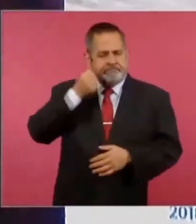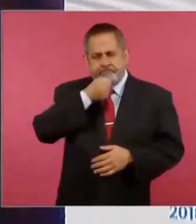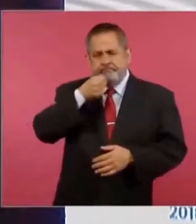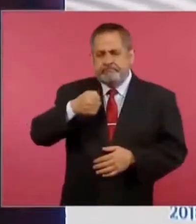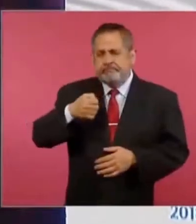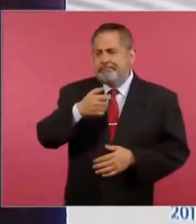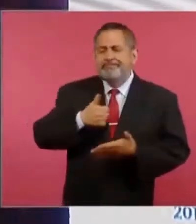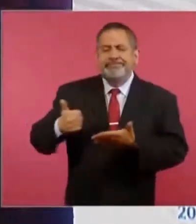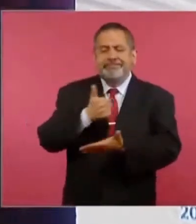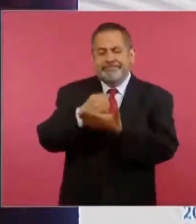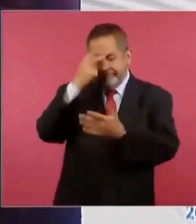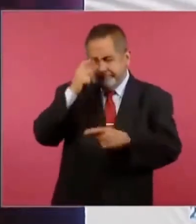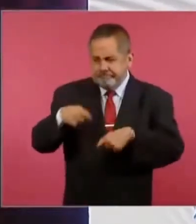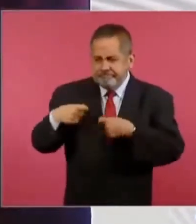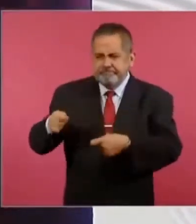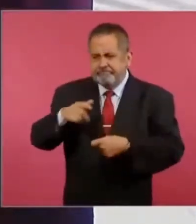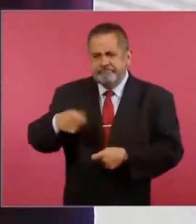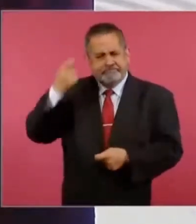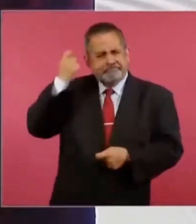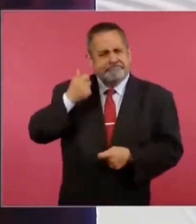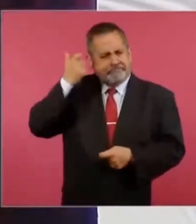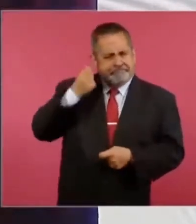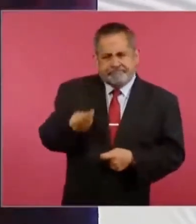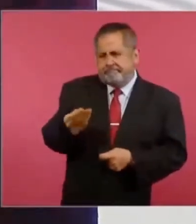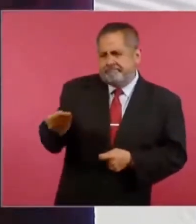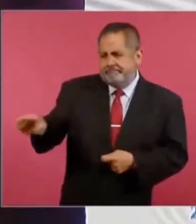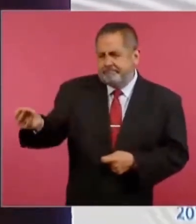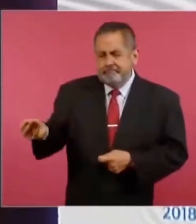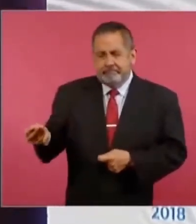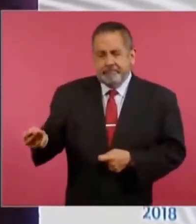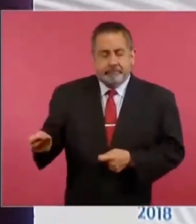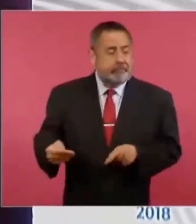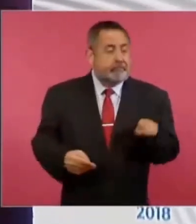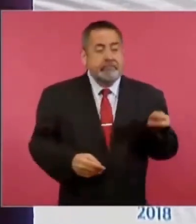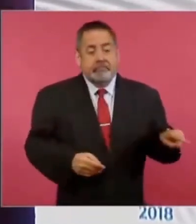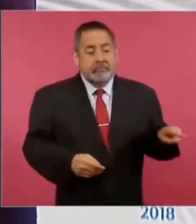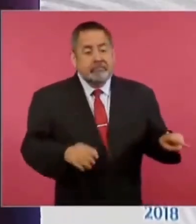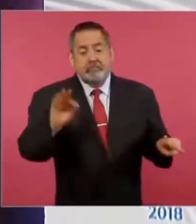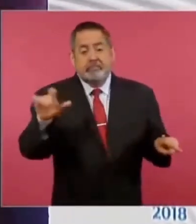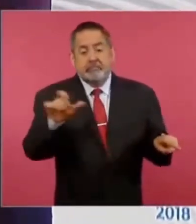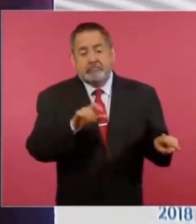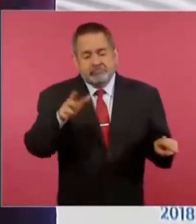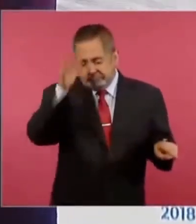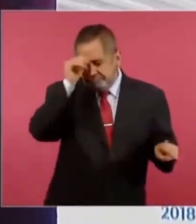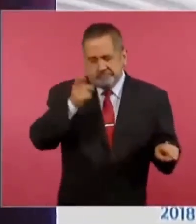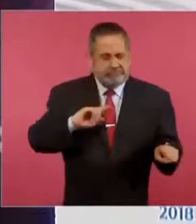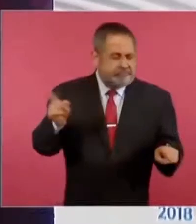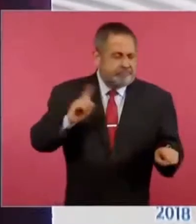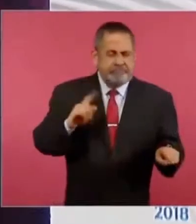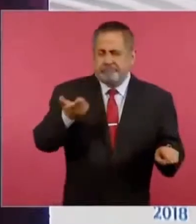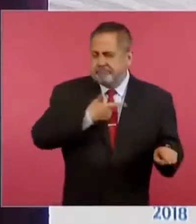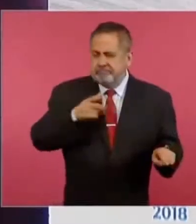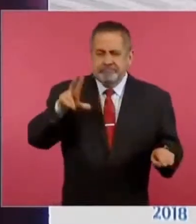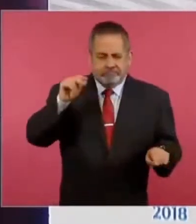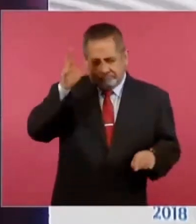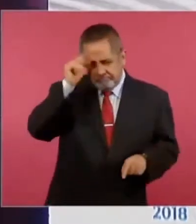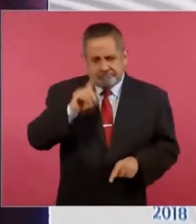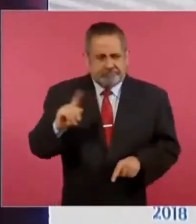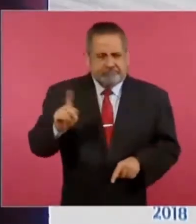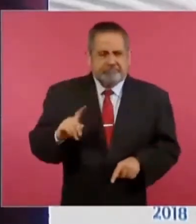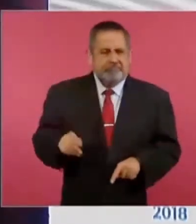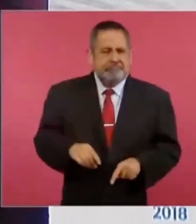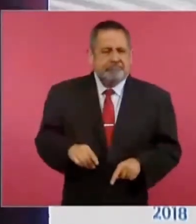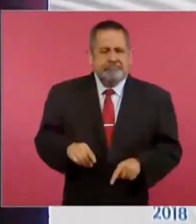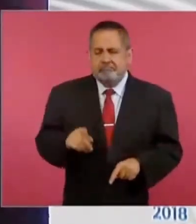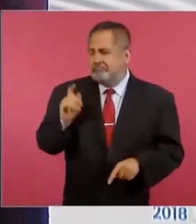ciudad, que no estaba de acuerdo, que lo que quería o que lo que se debería de